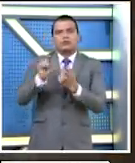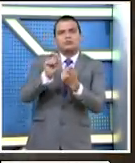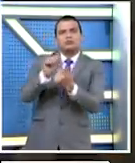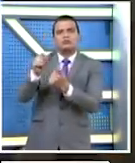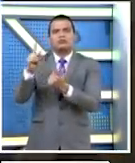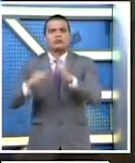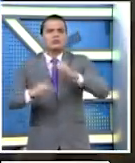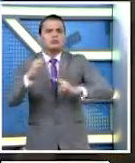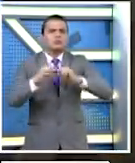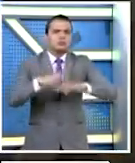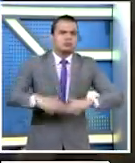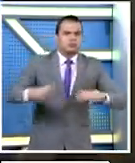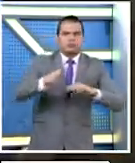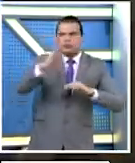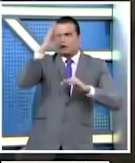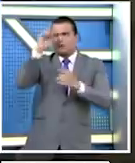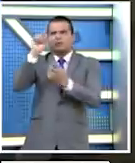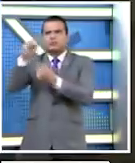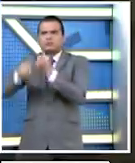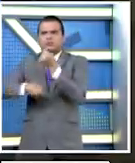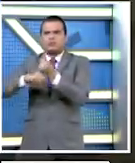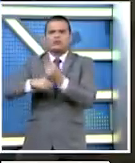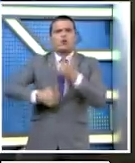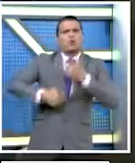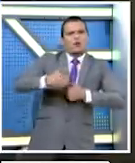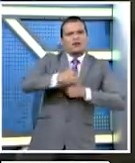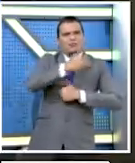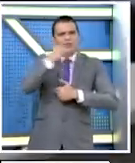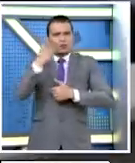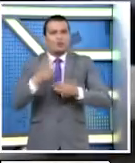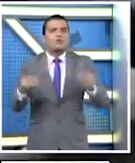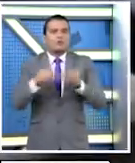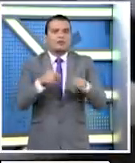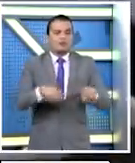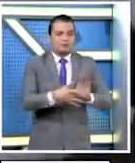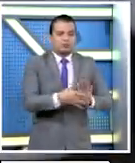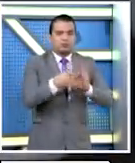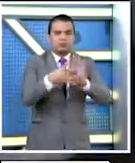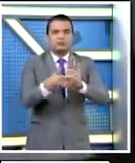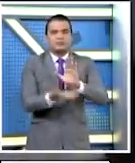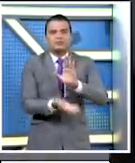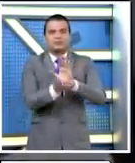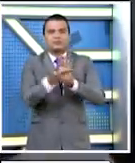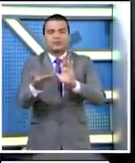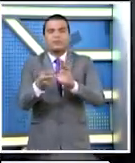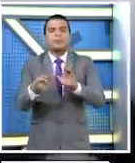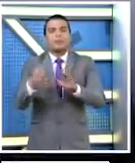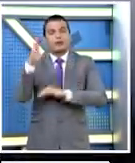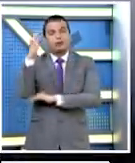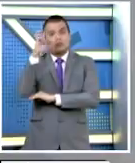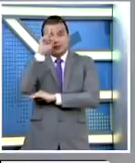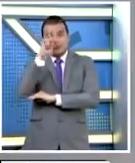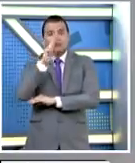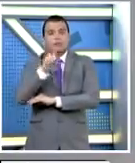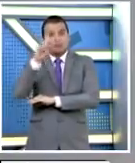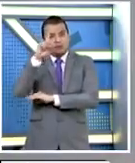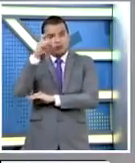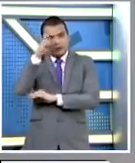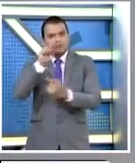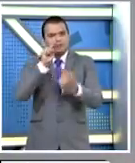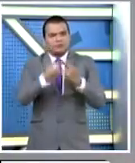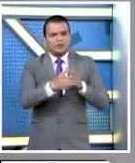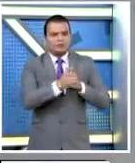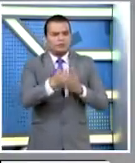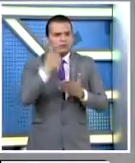para la red hospitalaria además entregarle al país esta plataforma que sirva como hoja de ruta para analizar epidemias